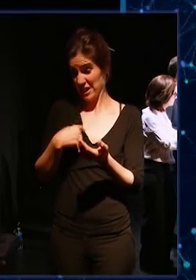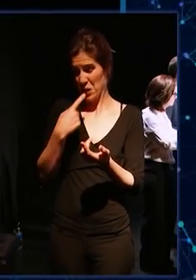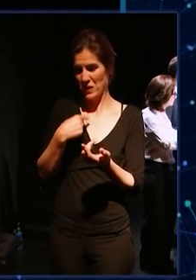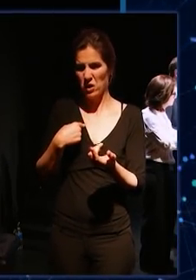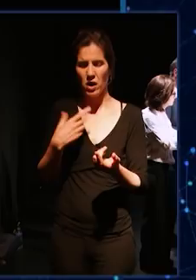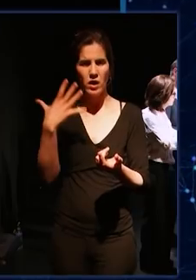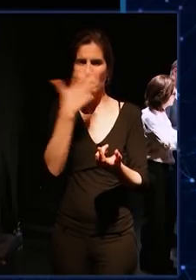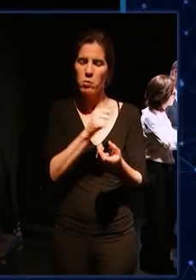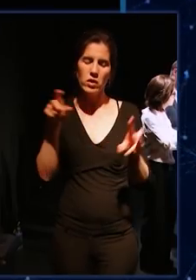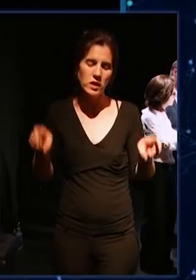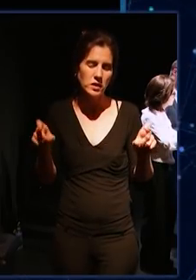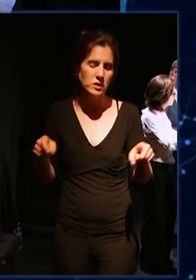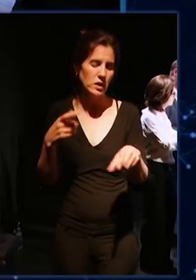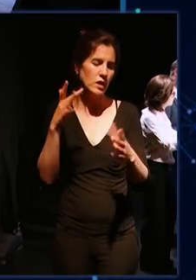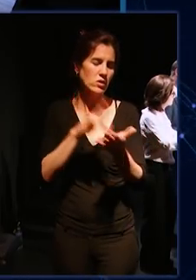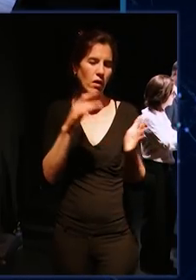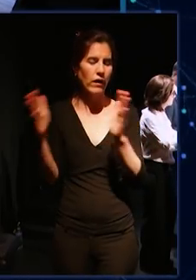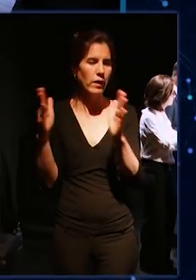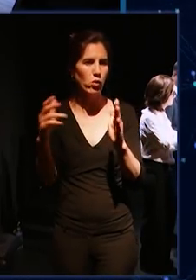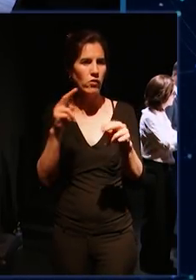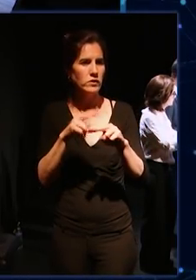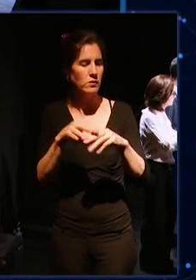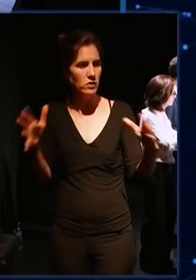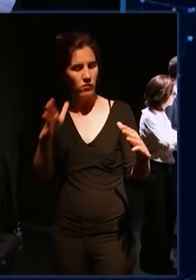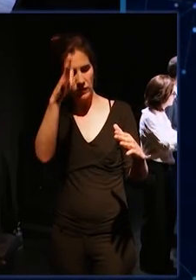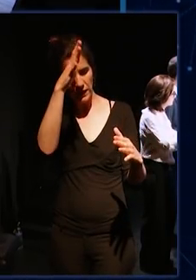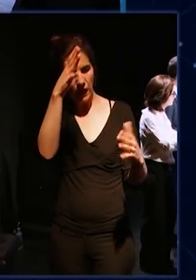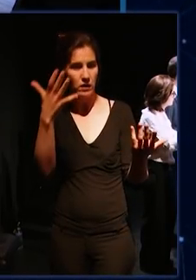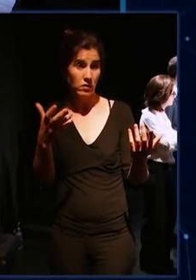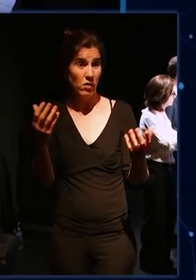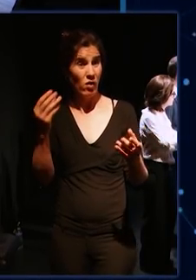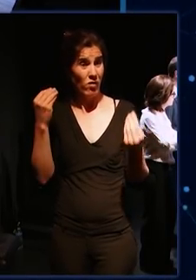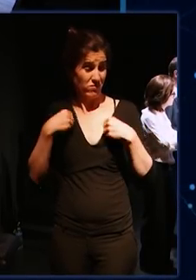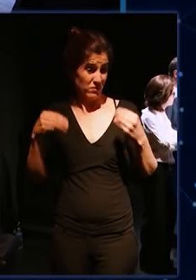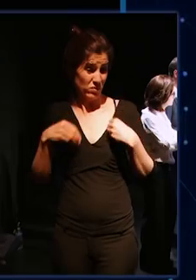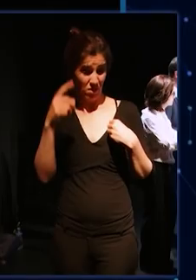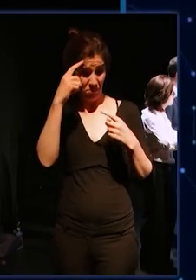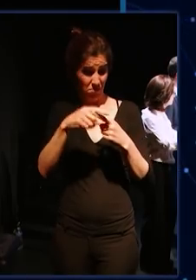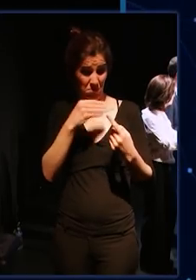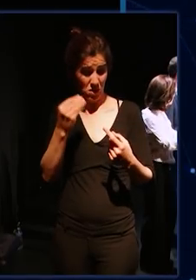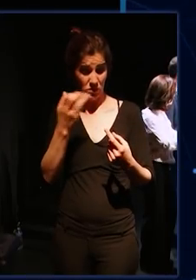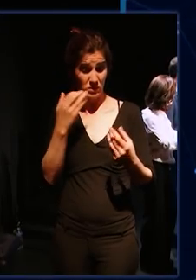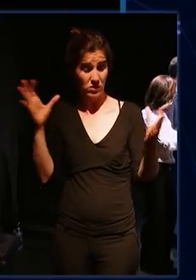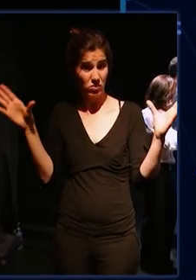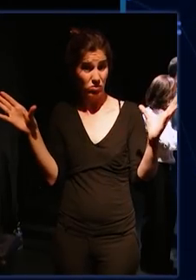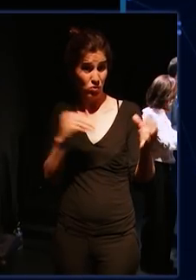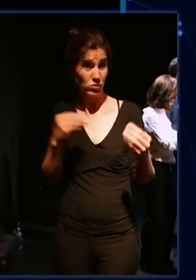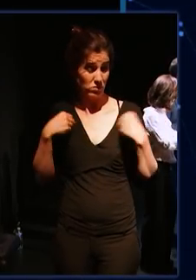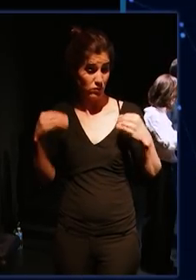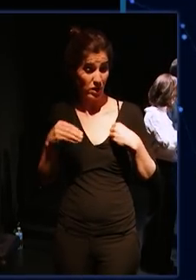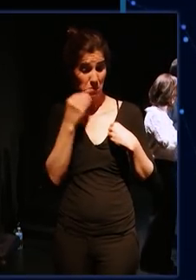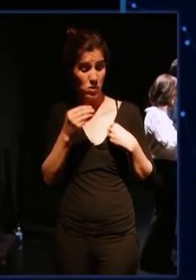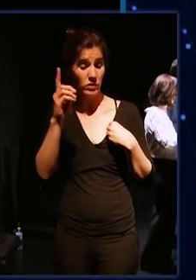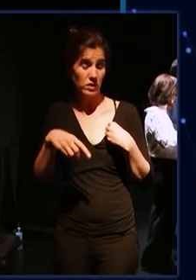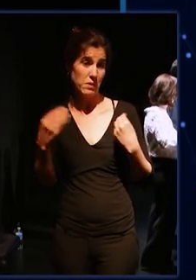se comenta que no pueden descansar bien por la fiesta mayor, sería una manera de poder disfrutar todos de la fiesta mayor siendo más integradora. Molt bé. Vera Cruz